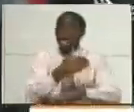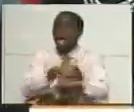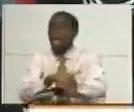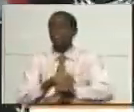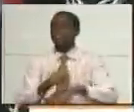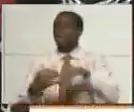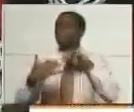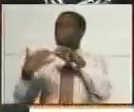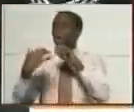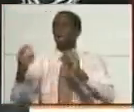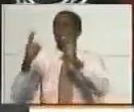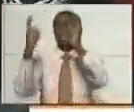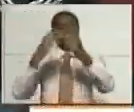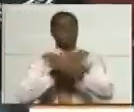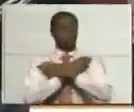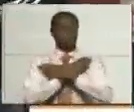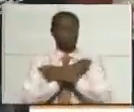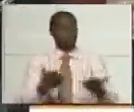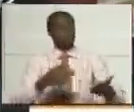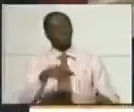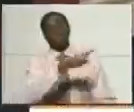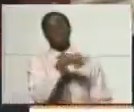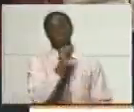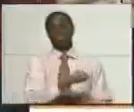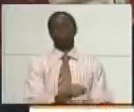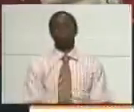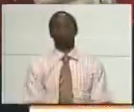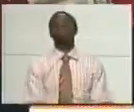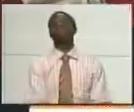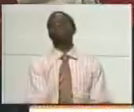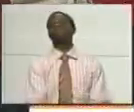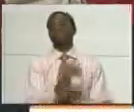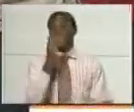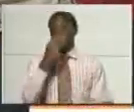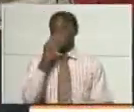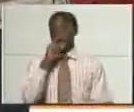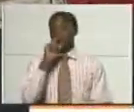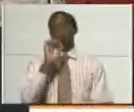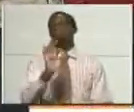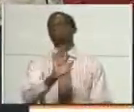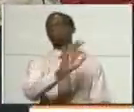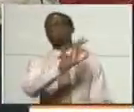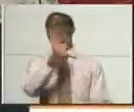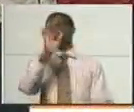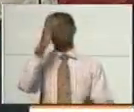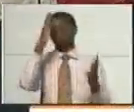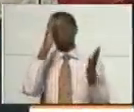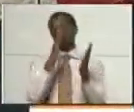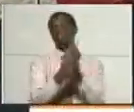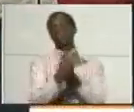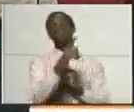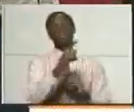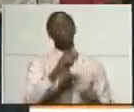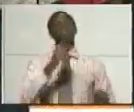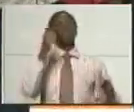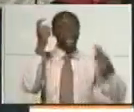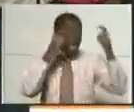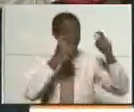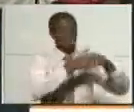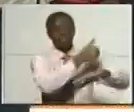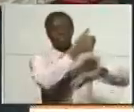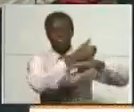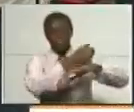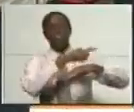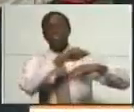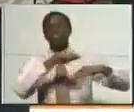y para la victoria, compañero. Más nada, así es. Por ahí pasó Chávez y por ahí está Chávez, porque donde está